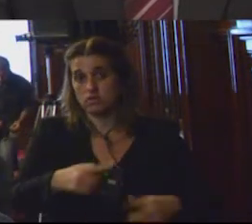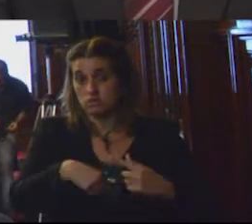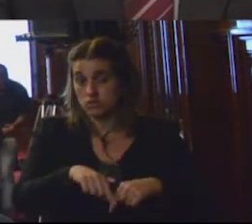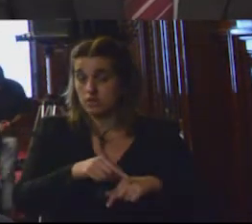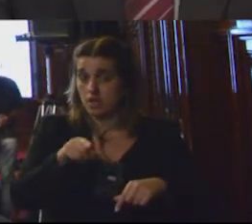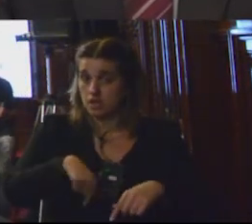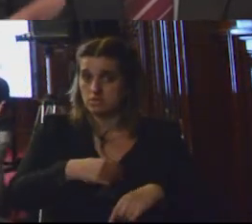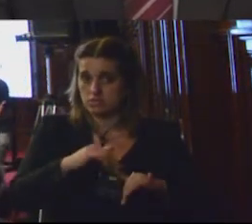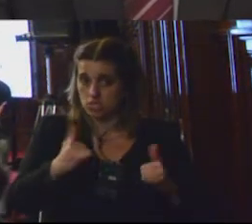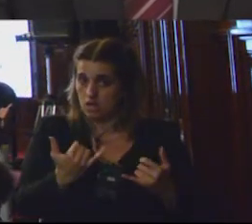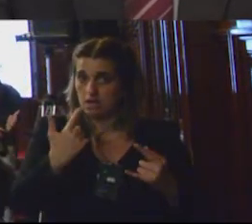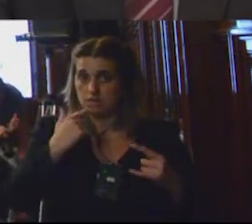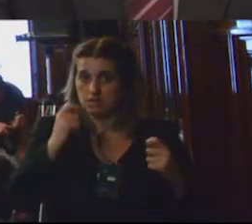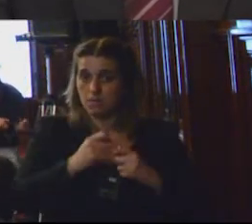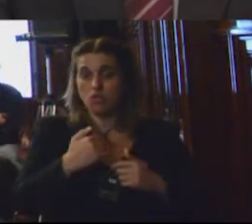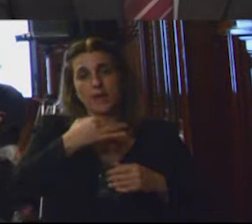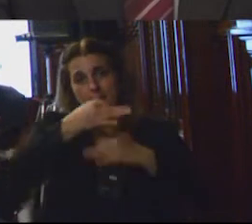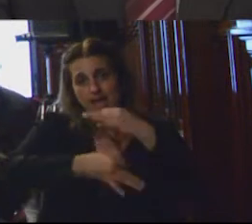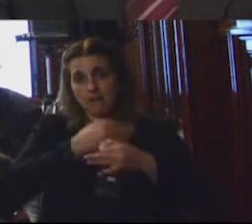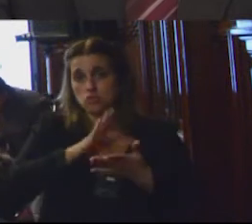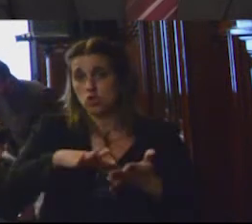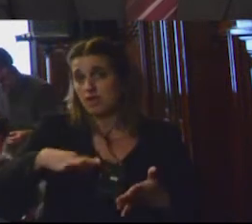la tercerización irrestricta estamos hablando de vidas que serán perdidas durante este